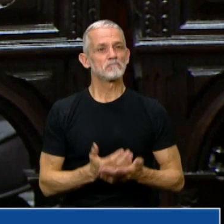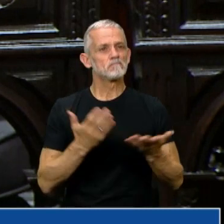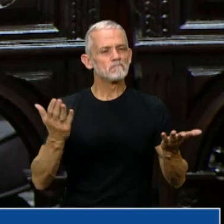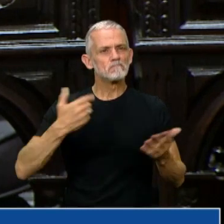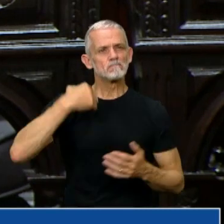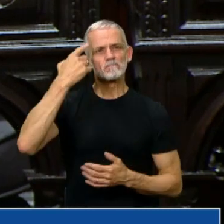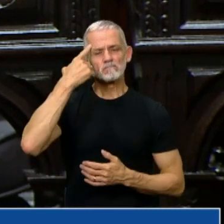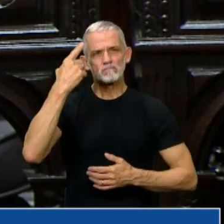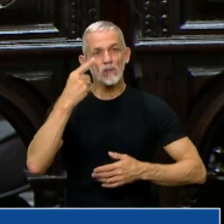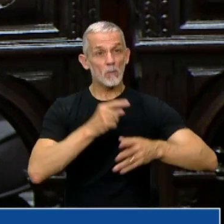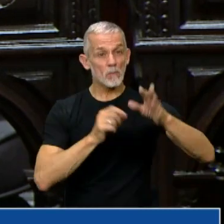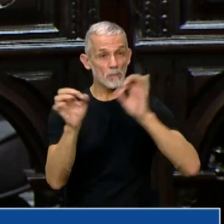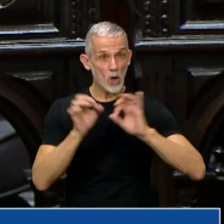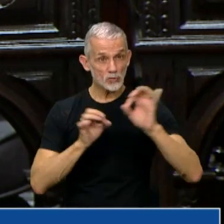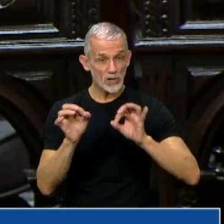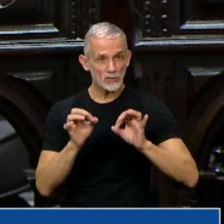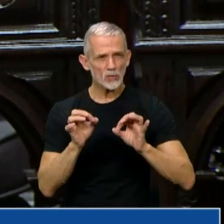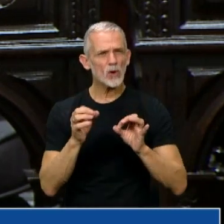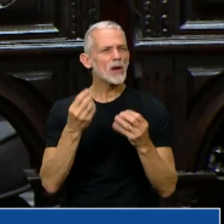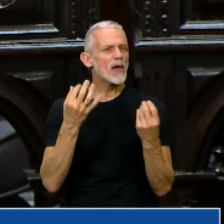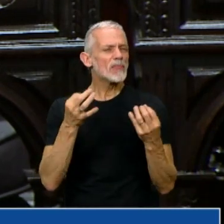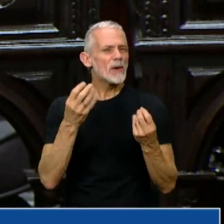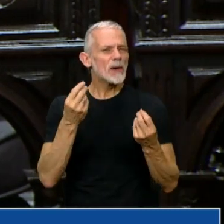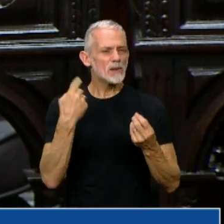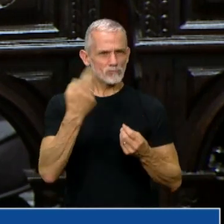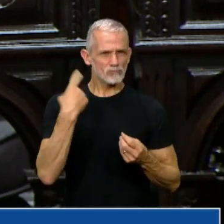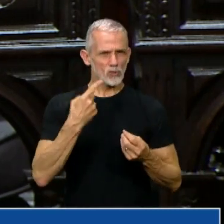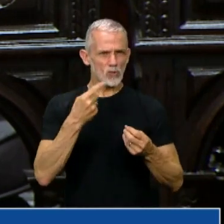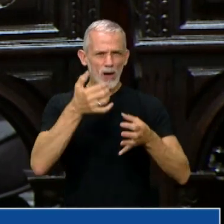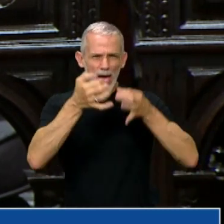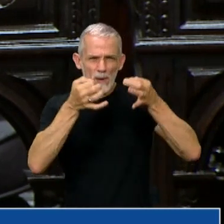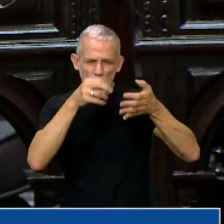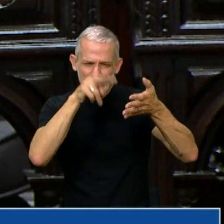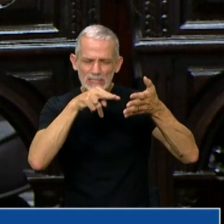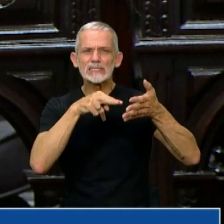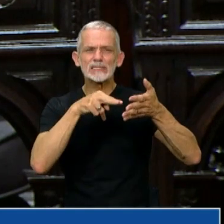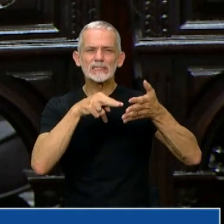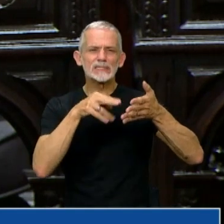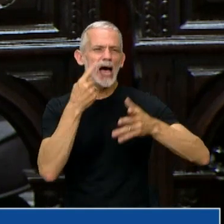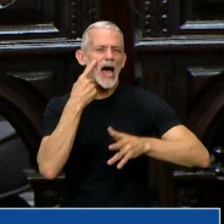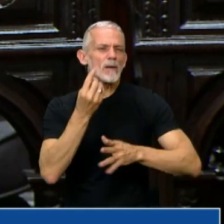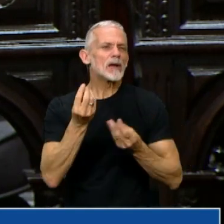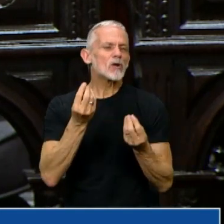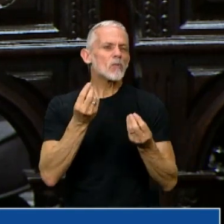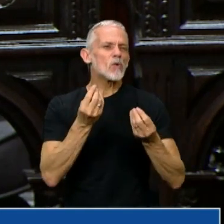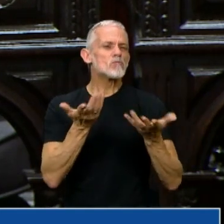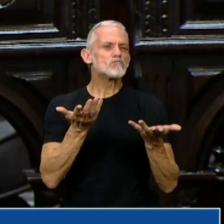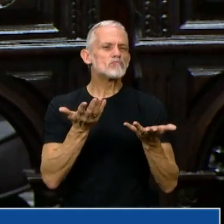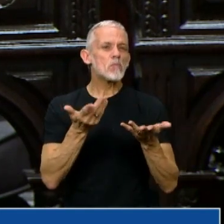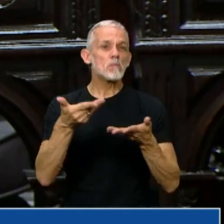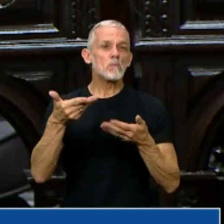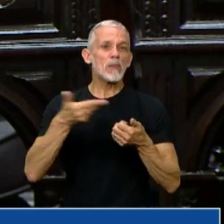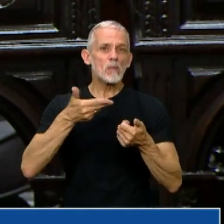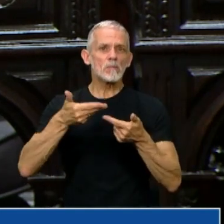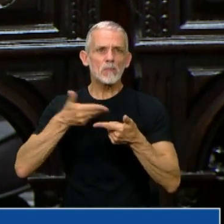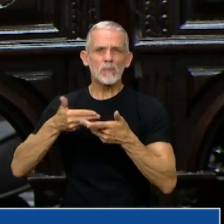Creo que este proyecto debe ser evaluado dentro del conjunto de